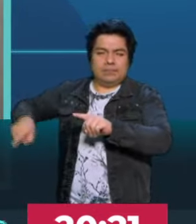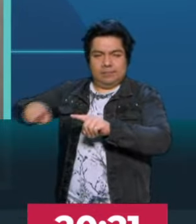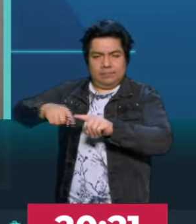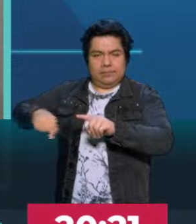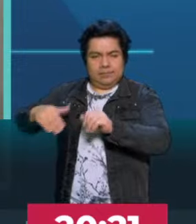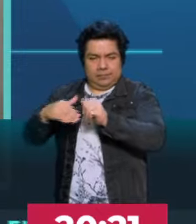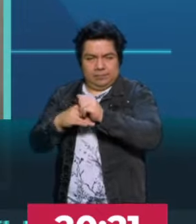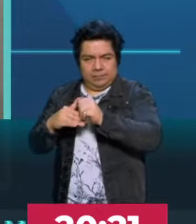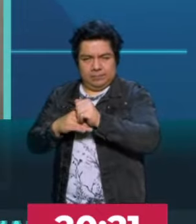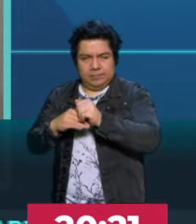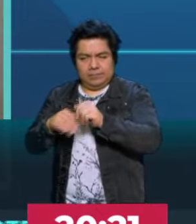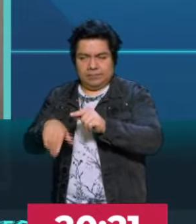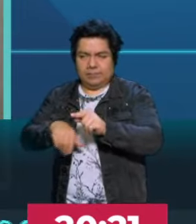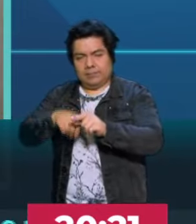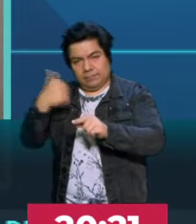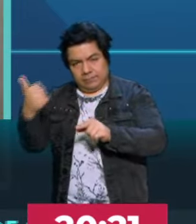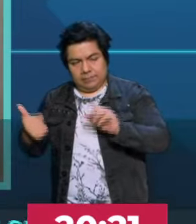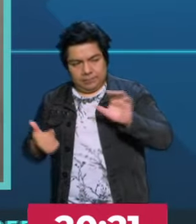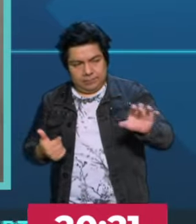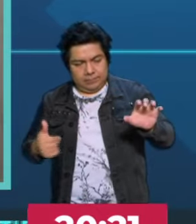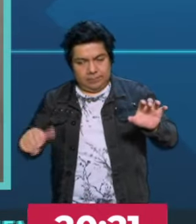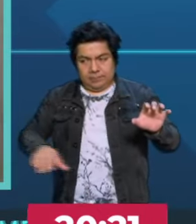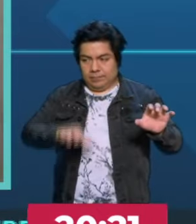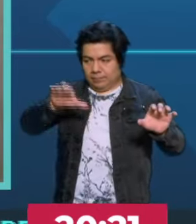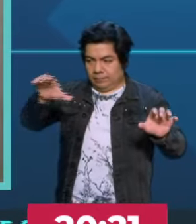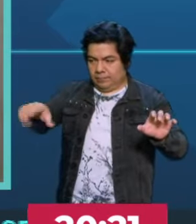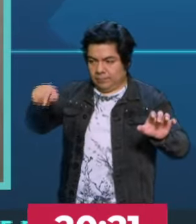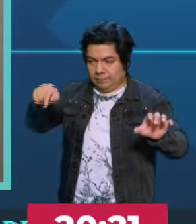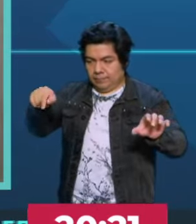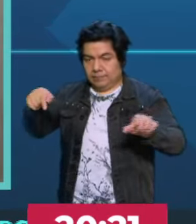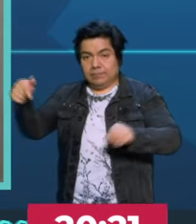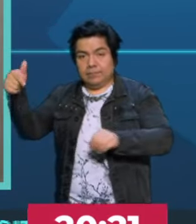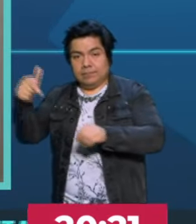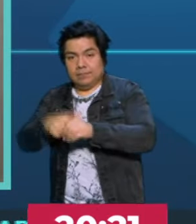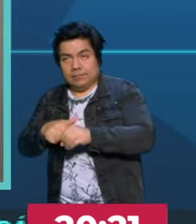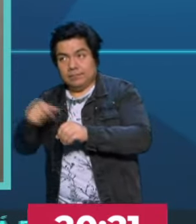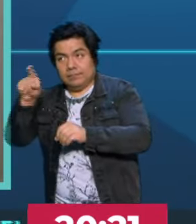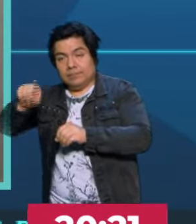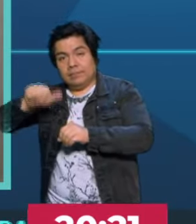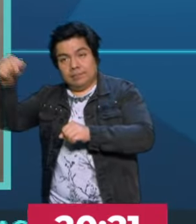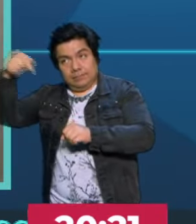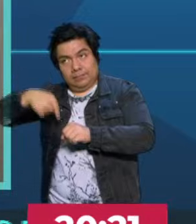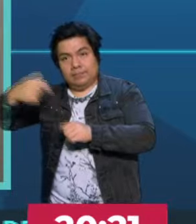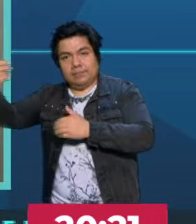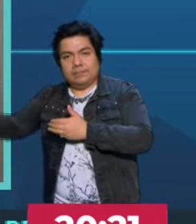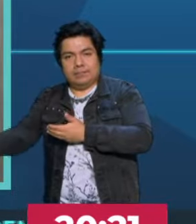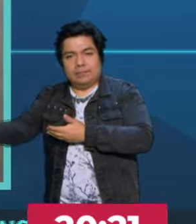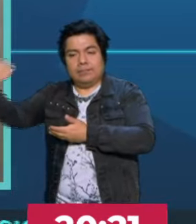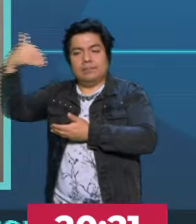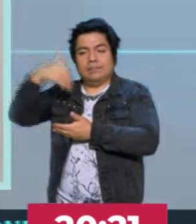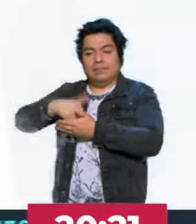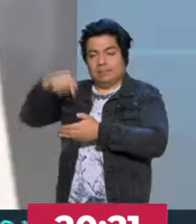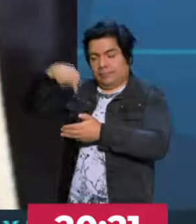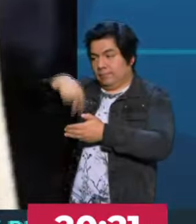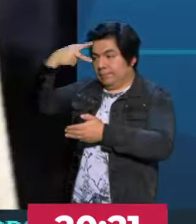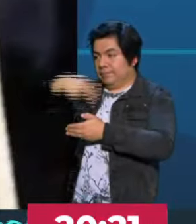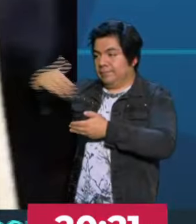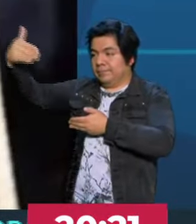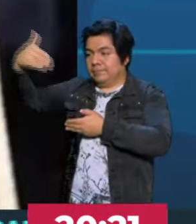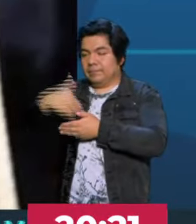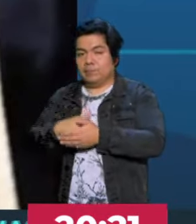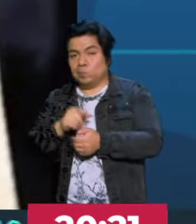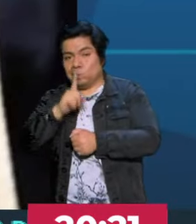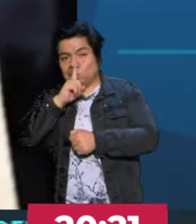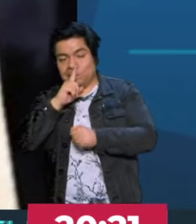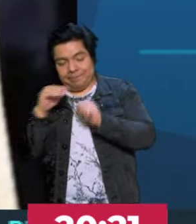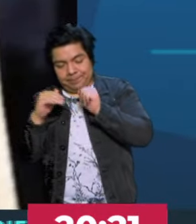clandestinos, y otro es aquel combustible que se mete de contrabando al país y que se disfraza de